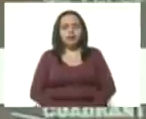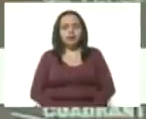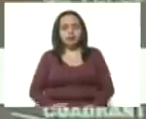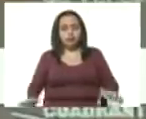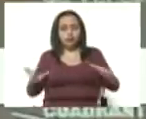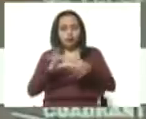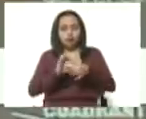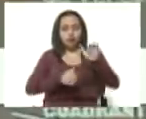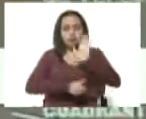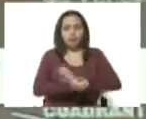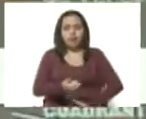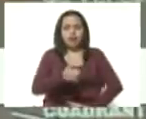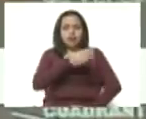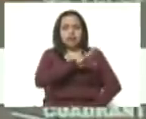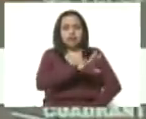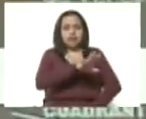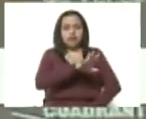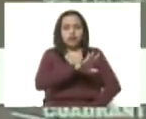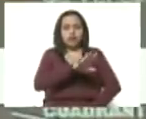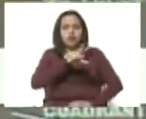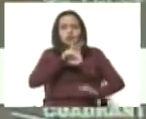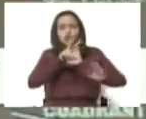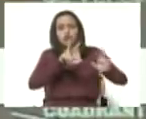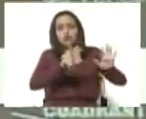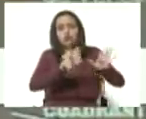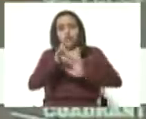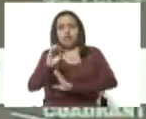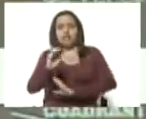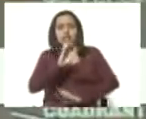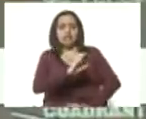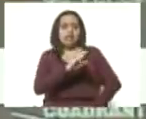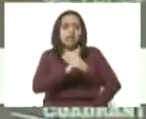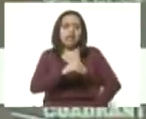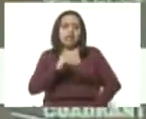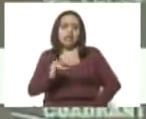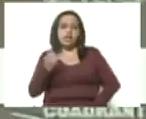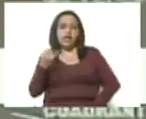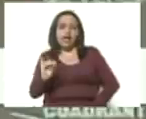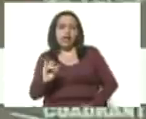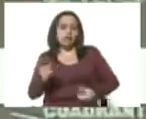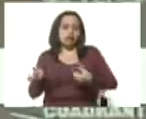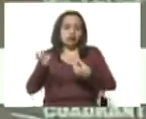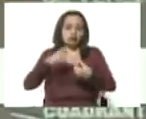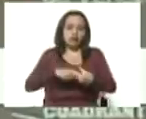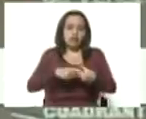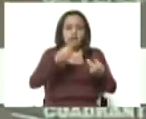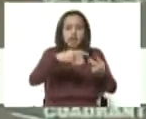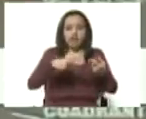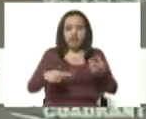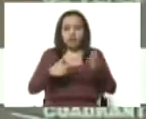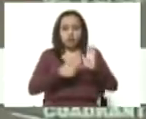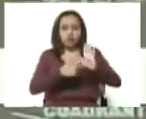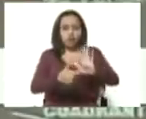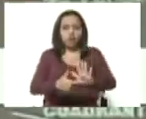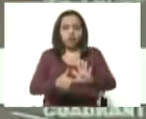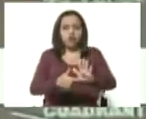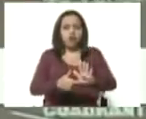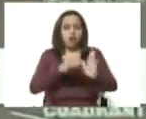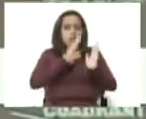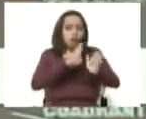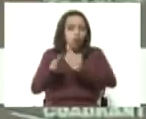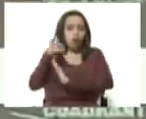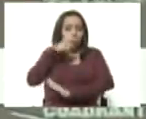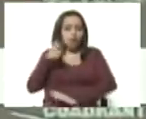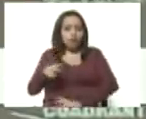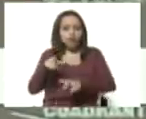con más de 570 CDI que se han incorporado con las diferentes expresiones del poder popular y